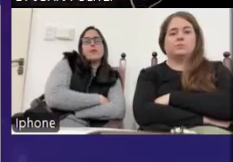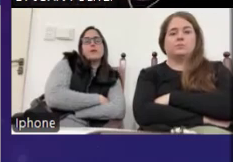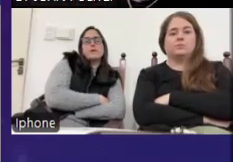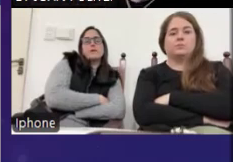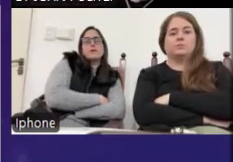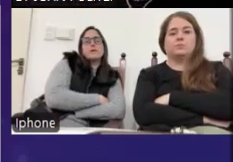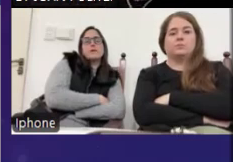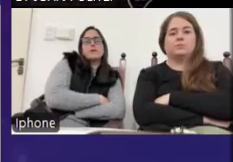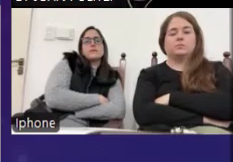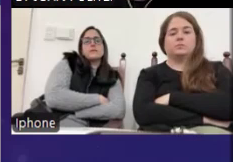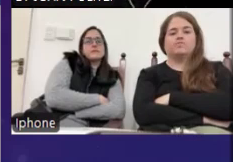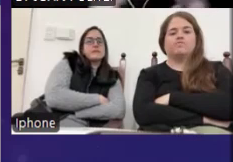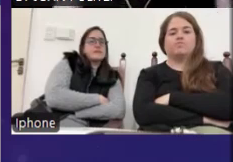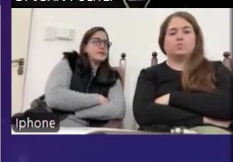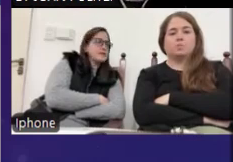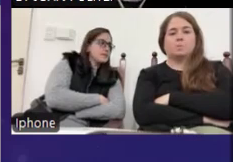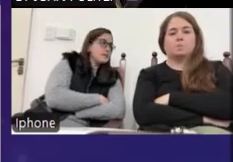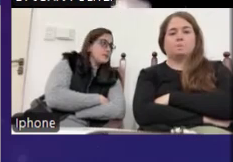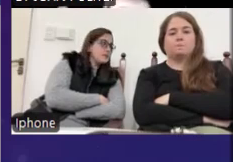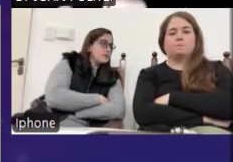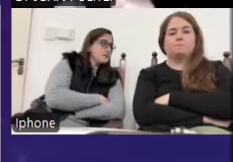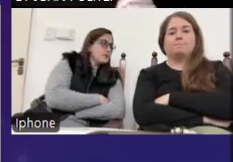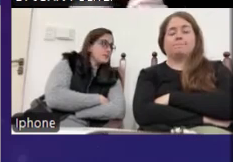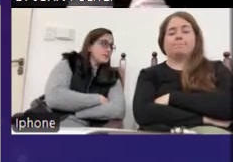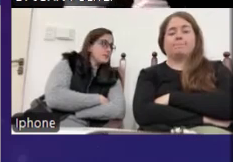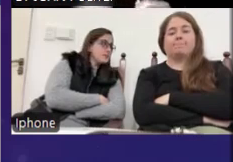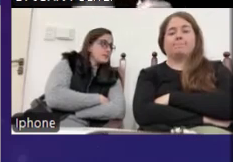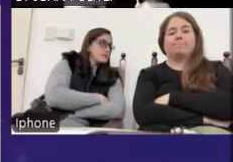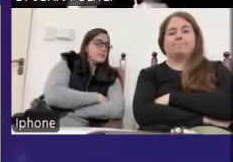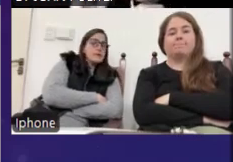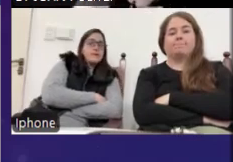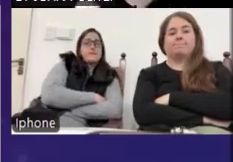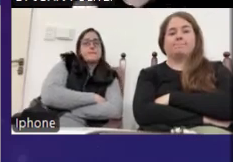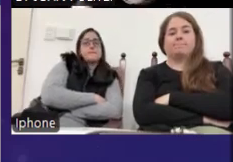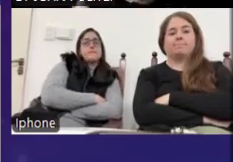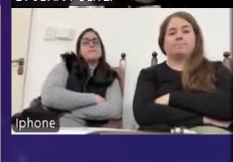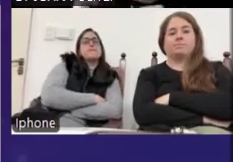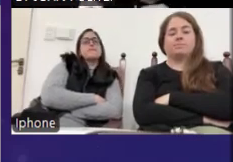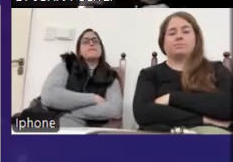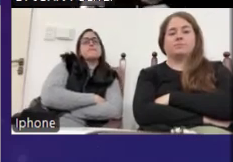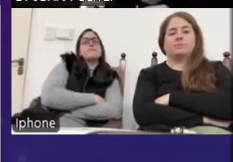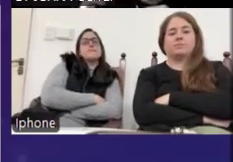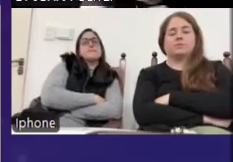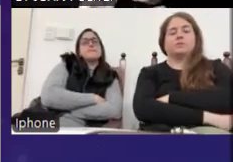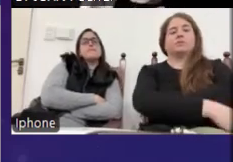de una buena respuesta, pero insisto, esto está todavía en estudio.